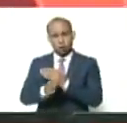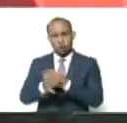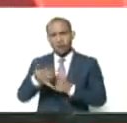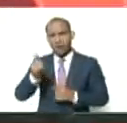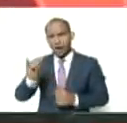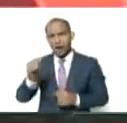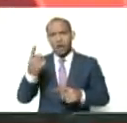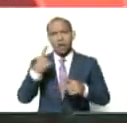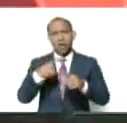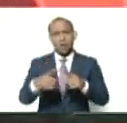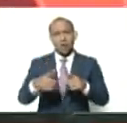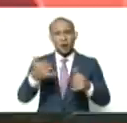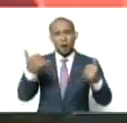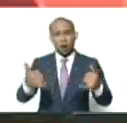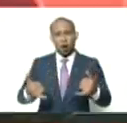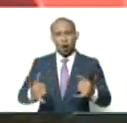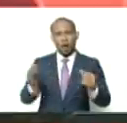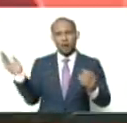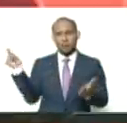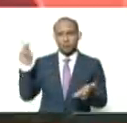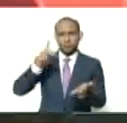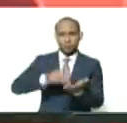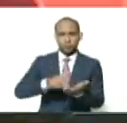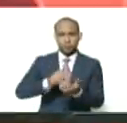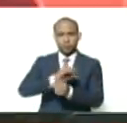mantiene, pero tenemos una amenaza.